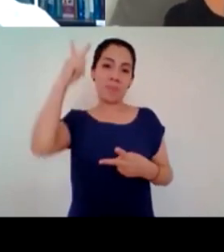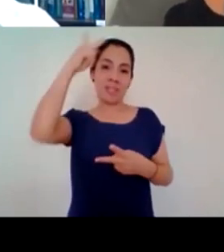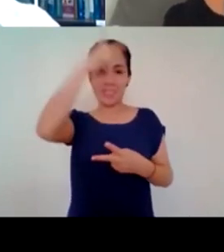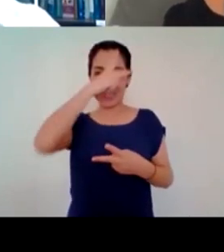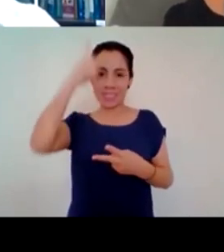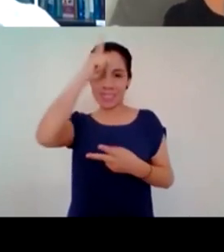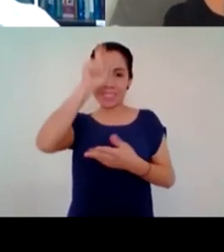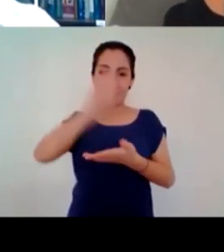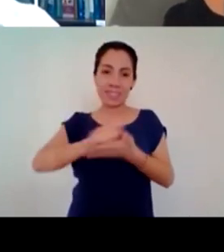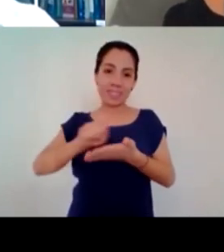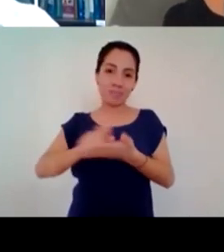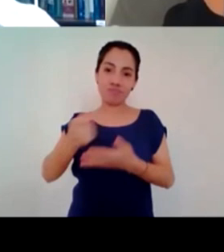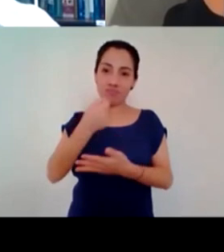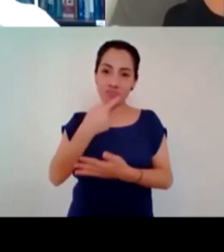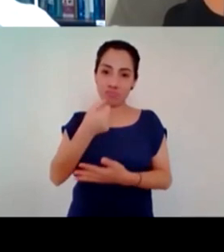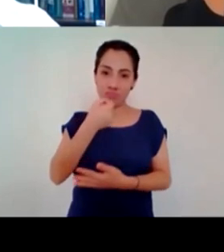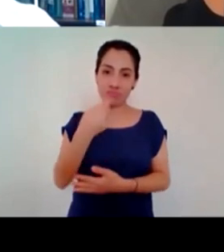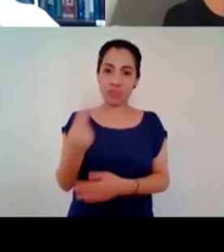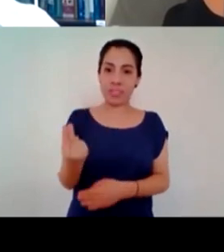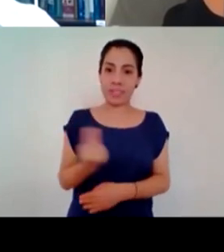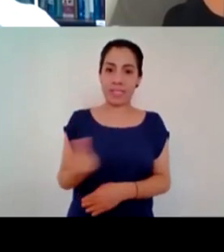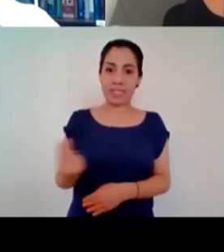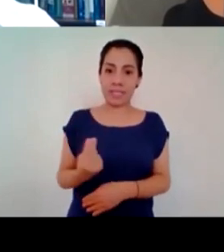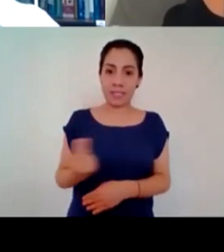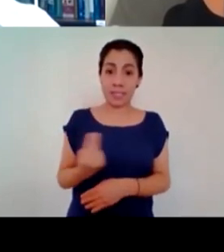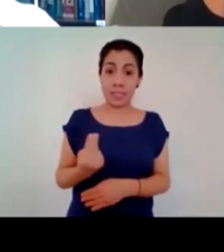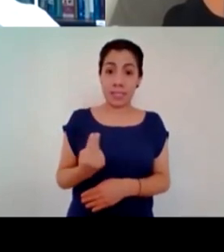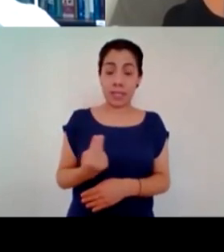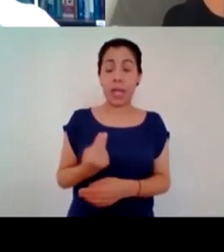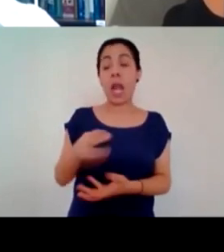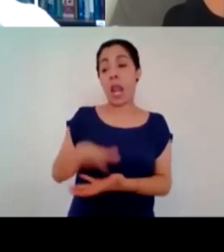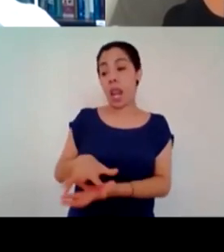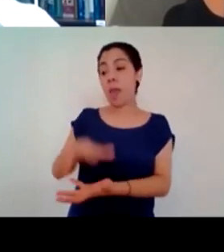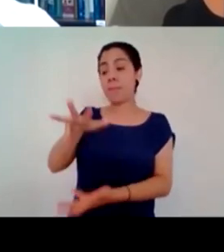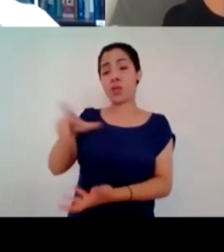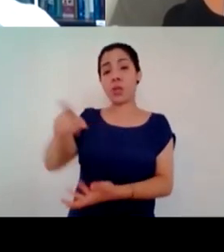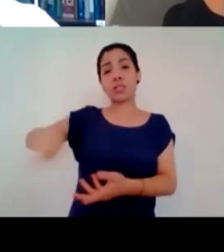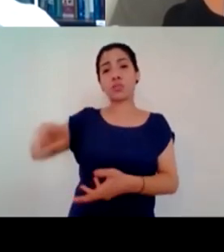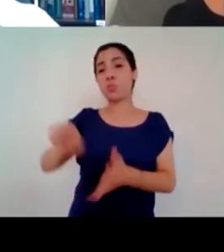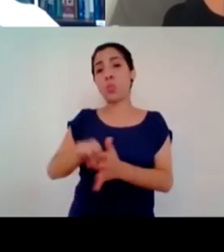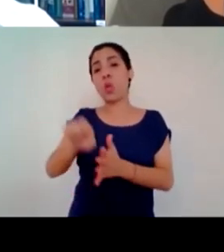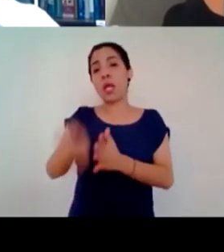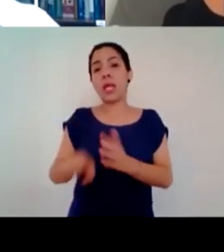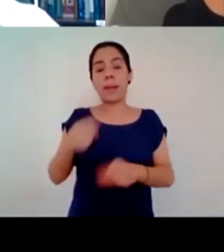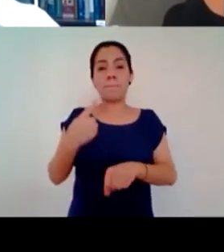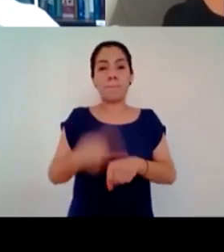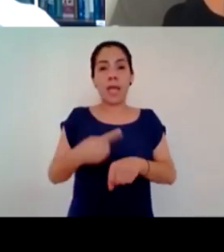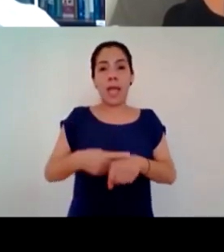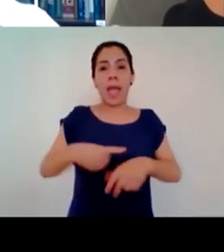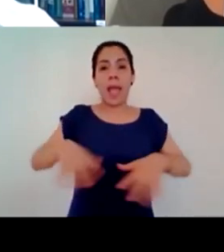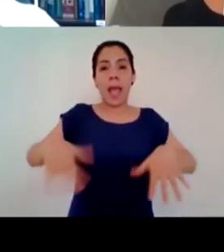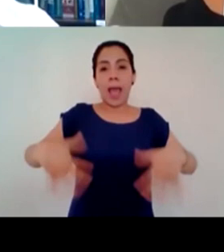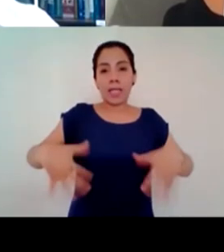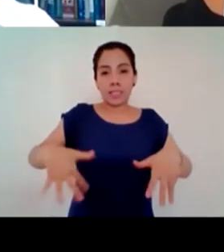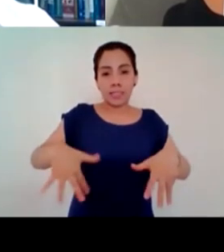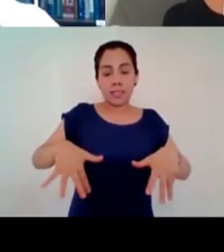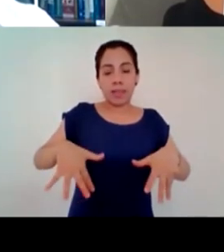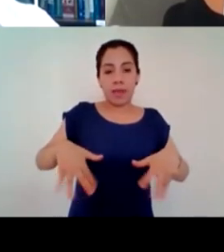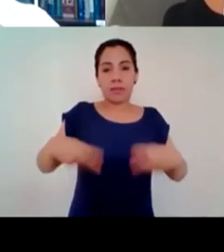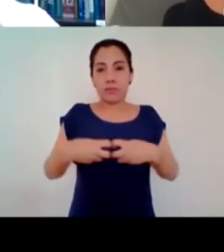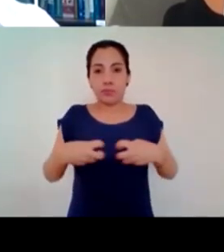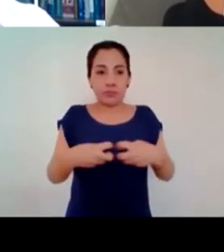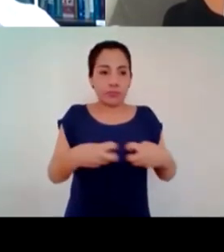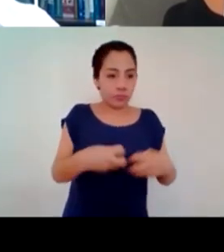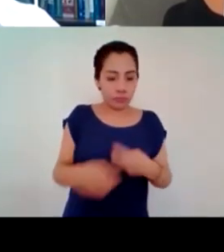ser abordados. En su mayoría son trastornos de ansiedad y depresión. Entonces,